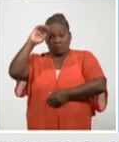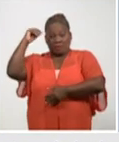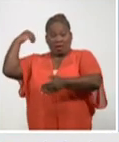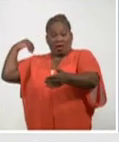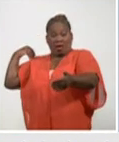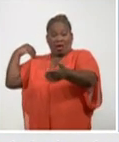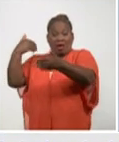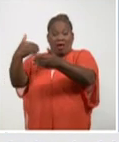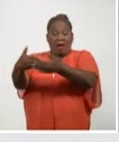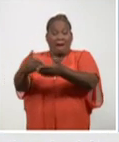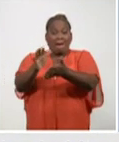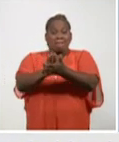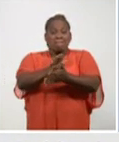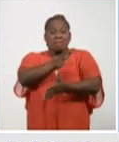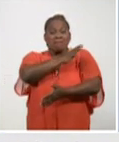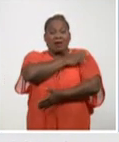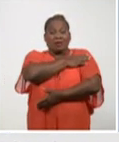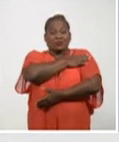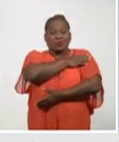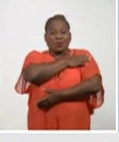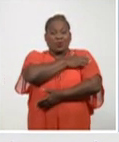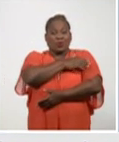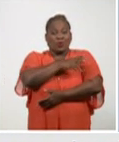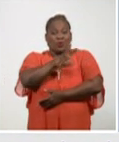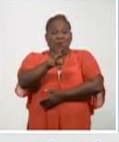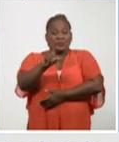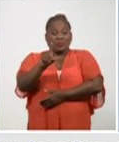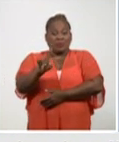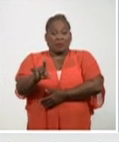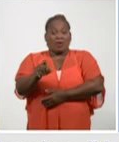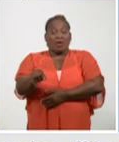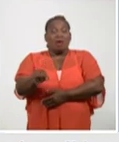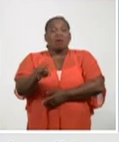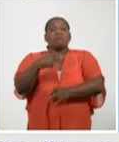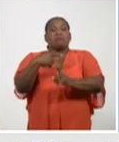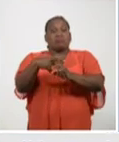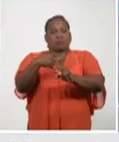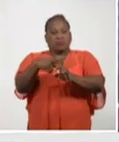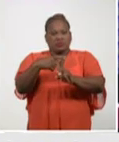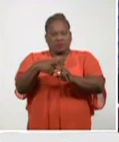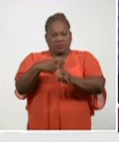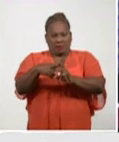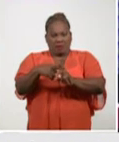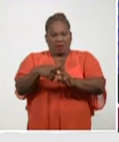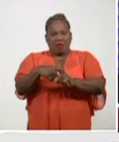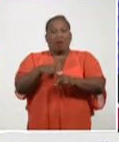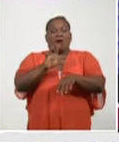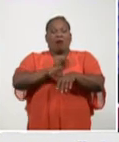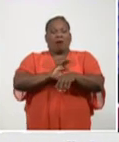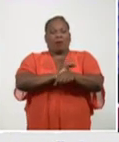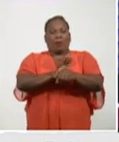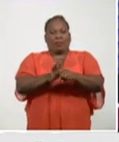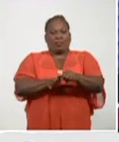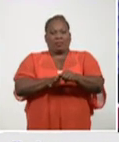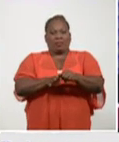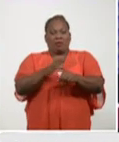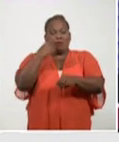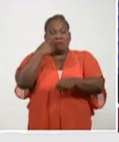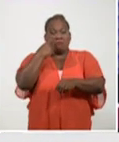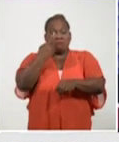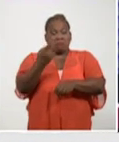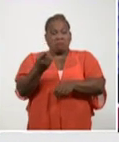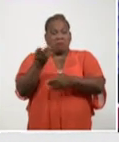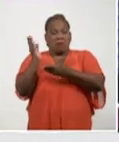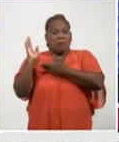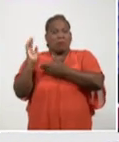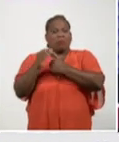pues han sido positivas a COVID-19. Si vemos el comportamiento de